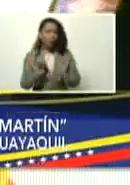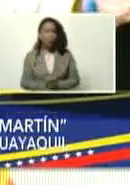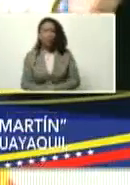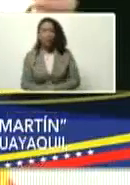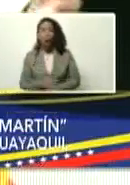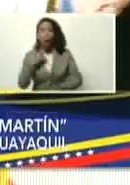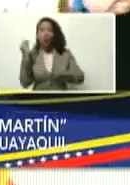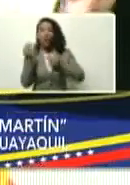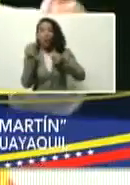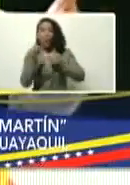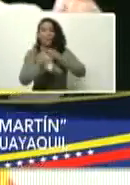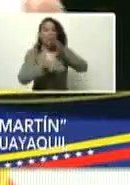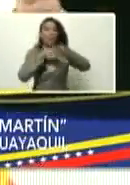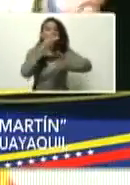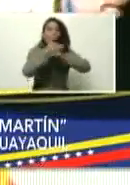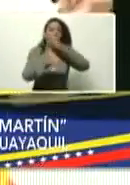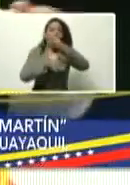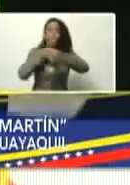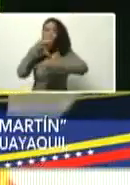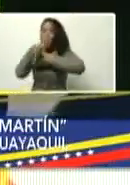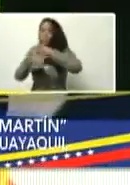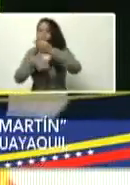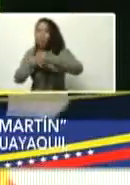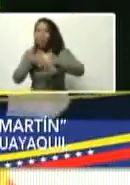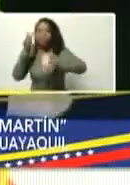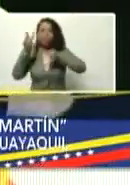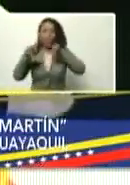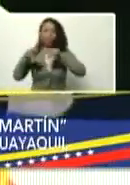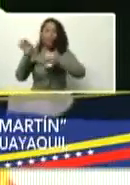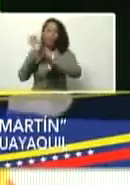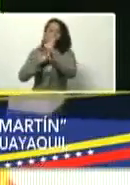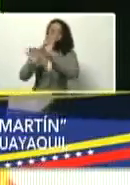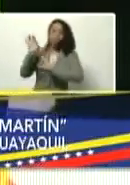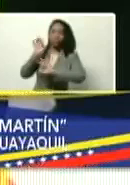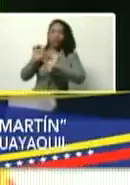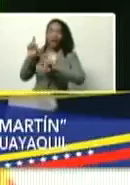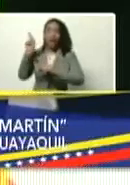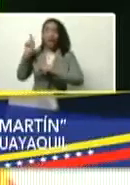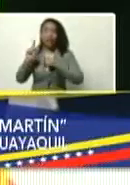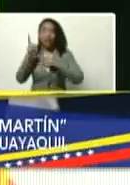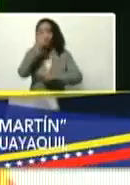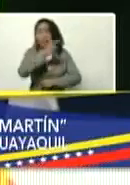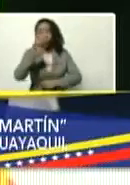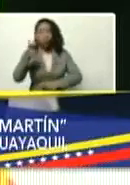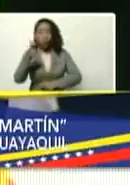Como relataron la exposición que nos hicieron estos actores,